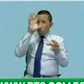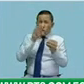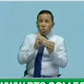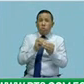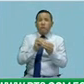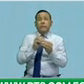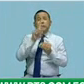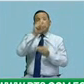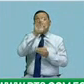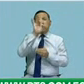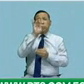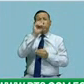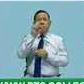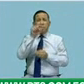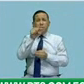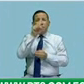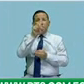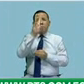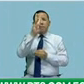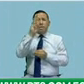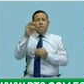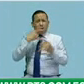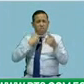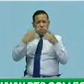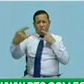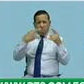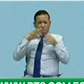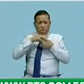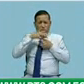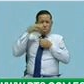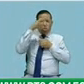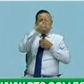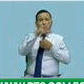180.676 casos confirmados de COVID a escala nacional, con